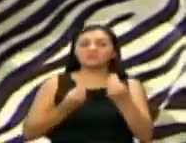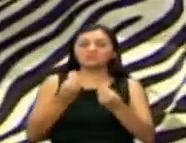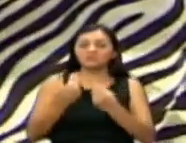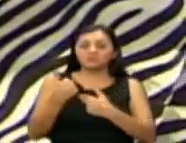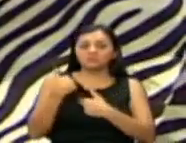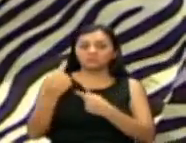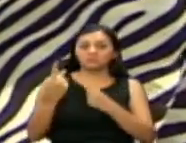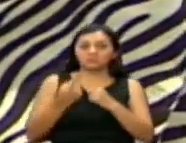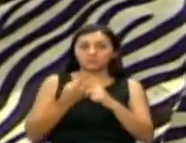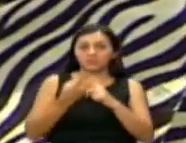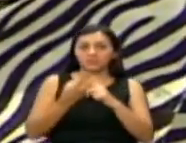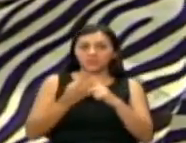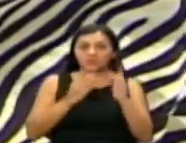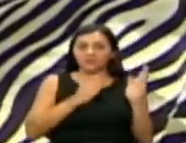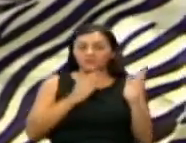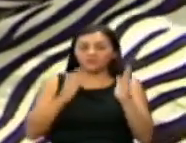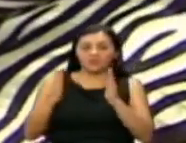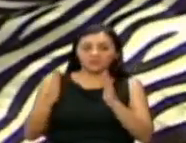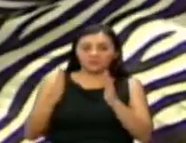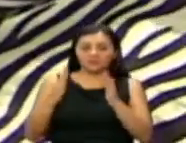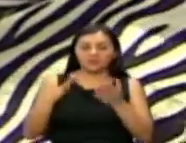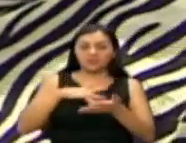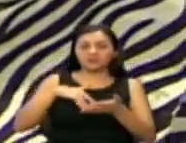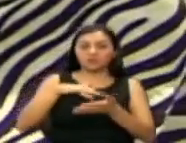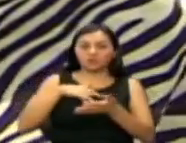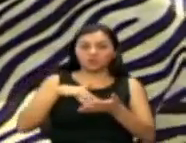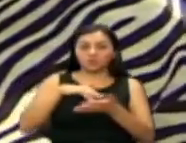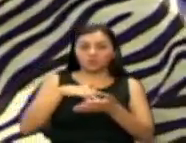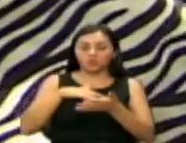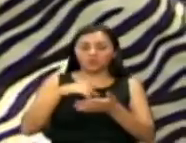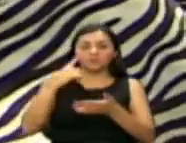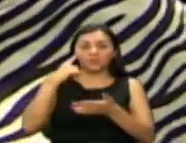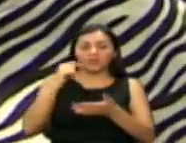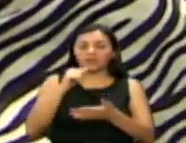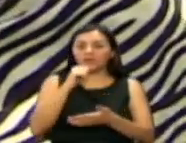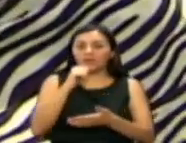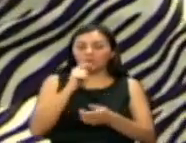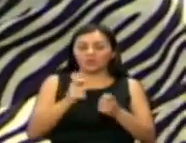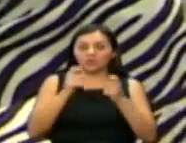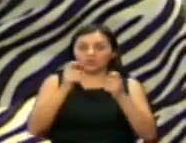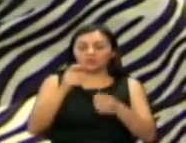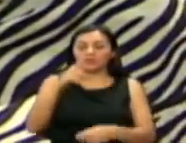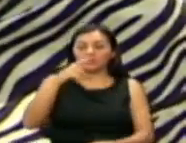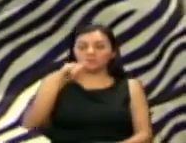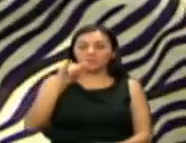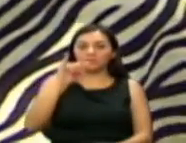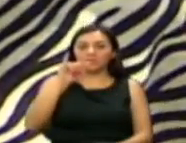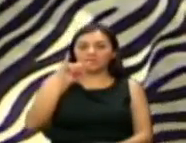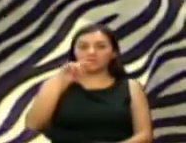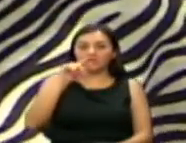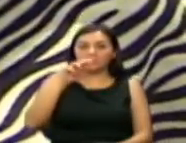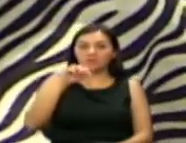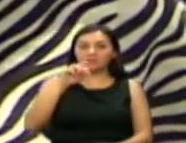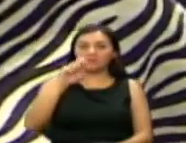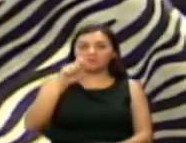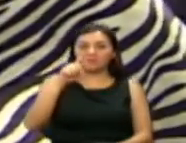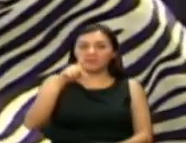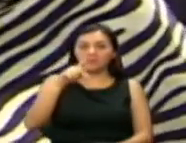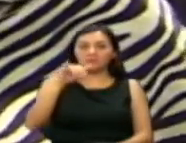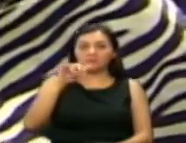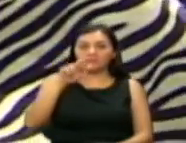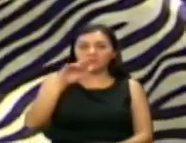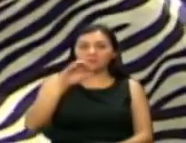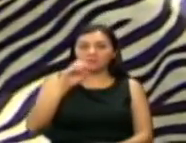ejecutamos la primera fase, la fase de prefactibilidad de los estudios de multipropósitos Pimampiro. Estudio multipropósito